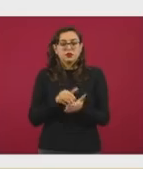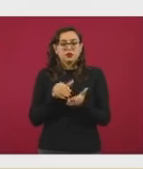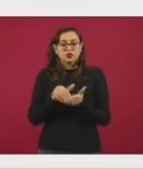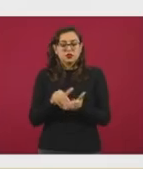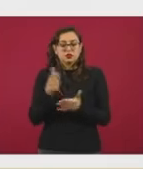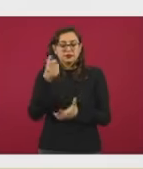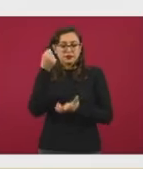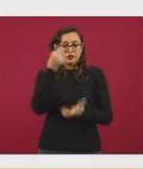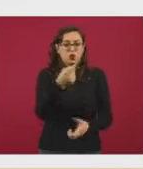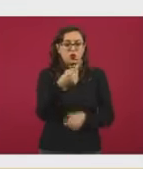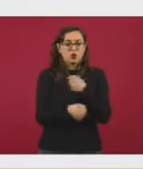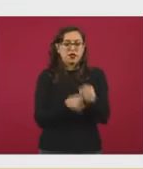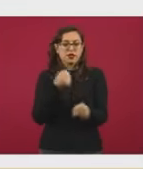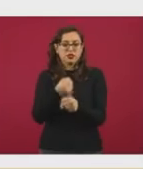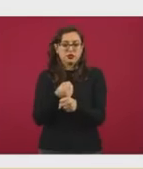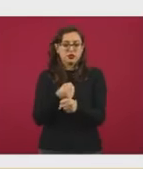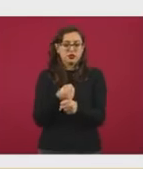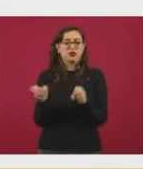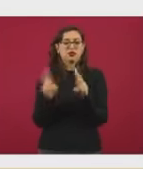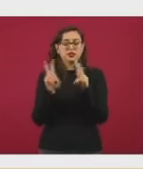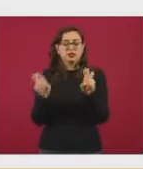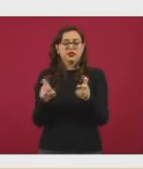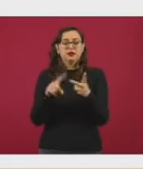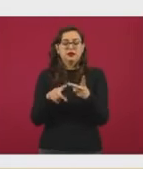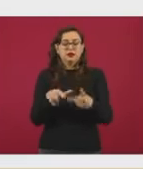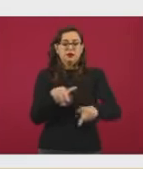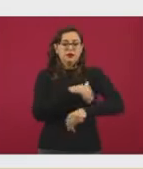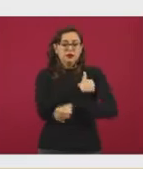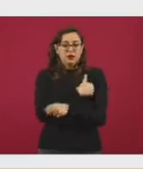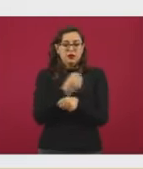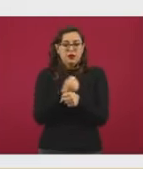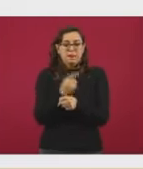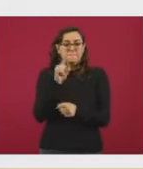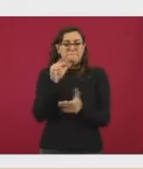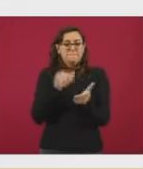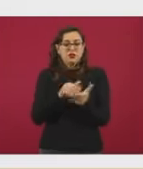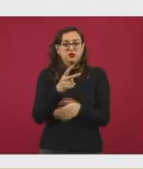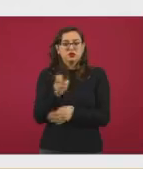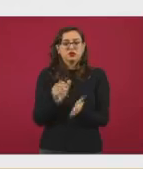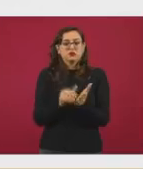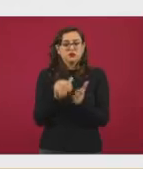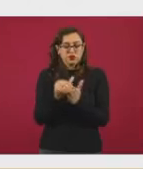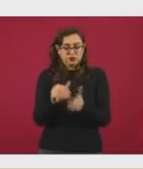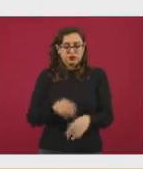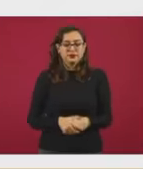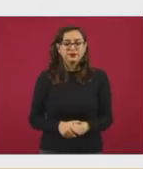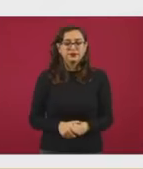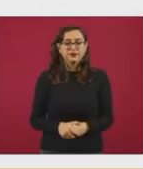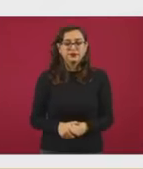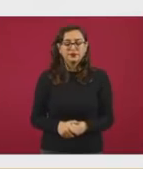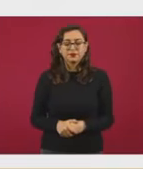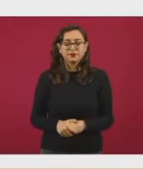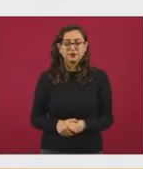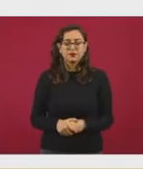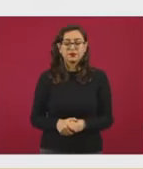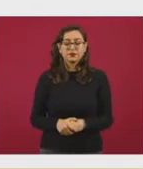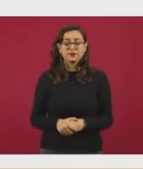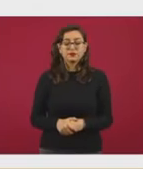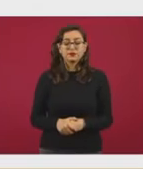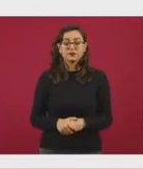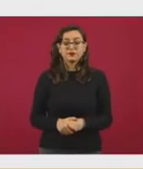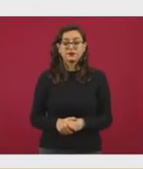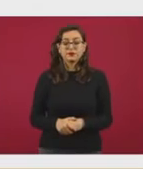en el segundo, en el tema de banco de sangre, 1.200 millones de pesos al año. Aquí un brevísimo